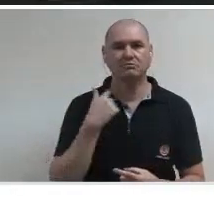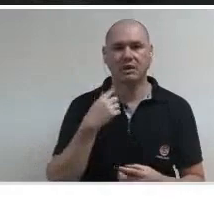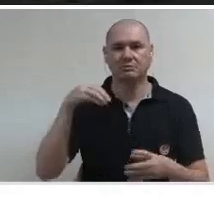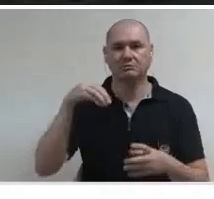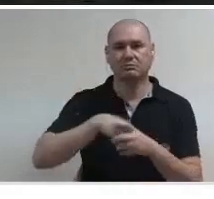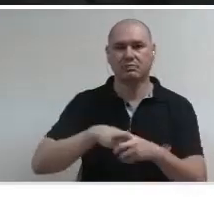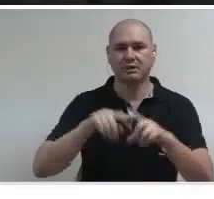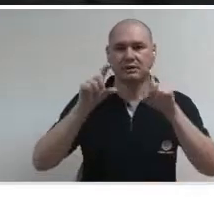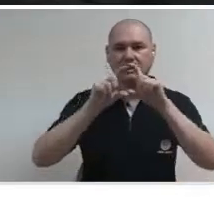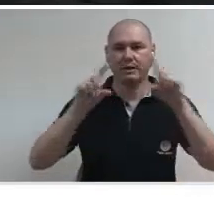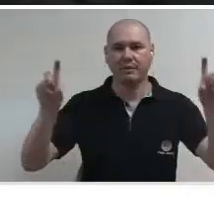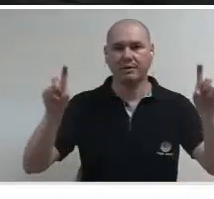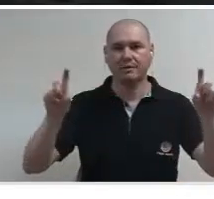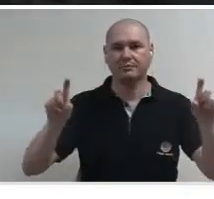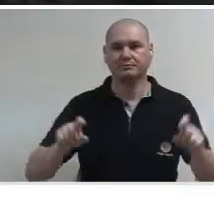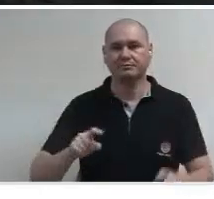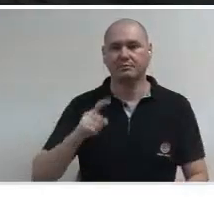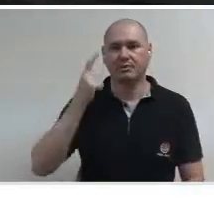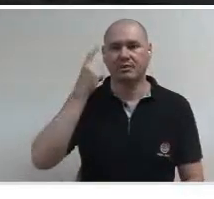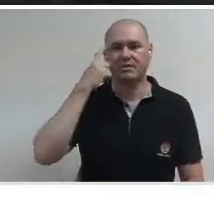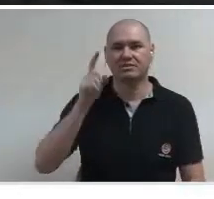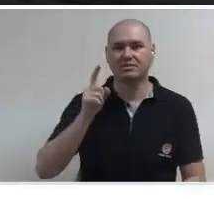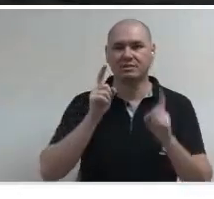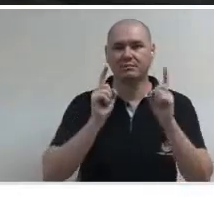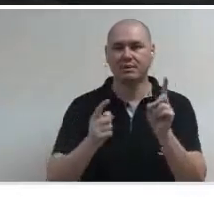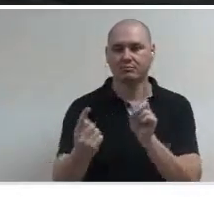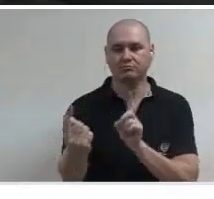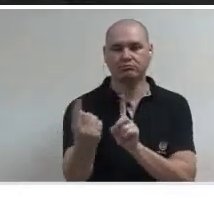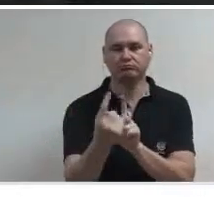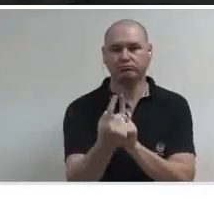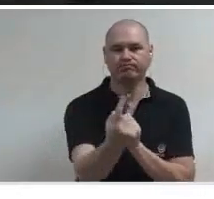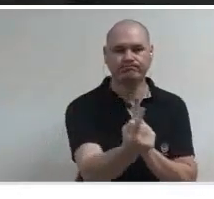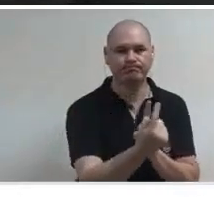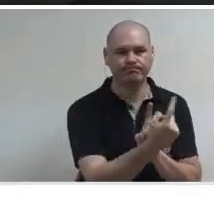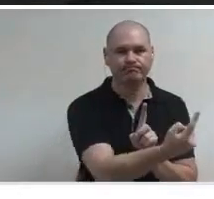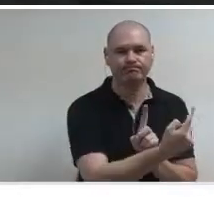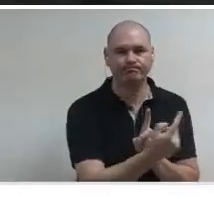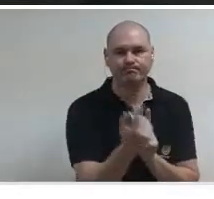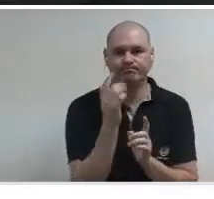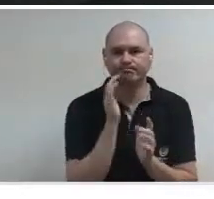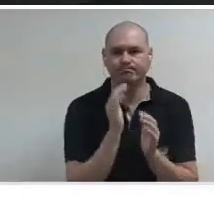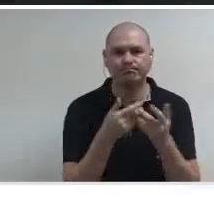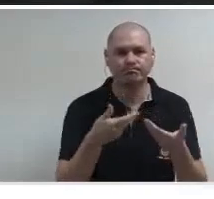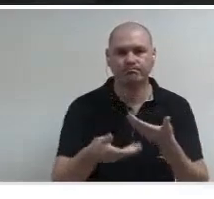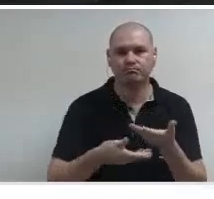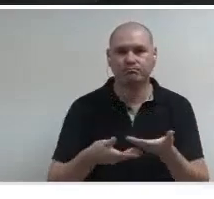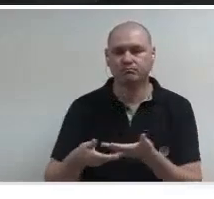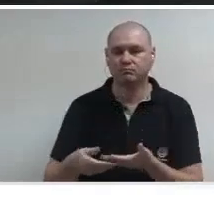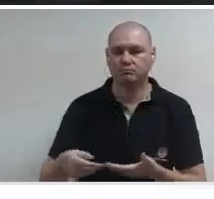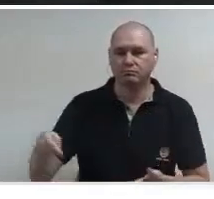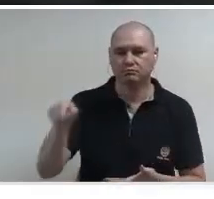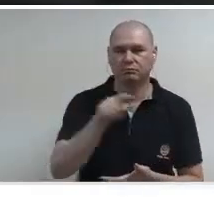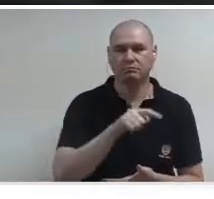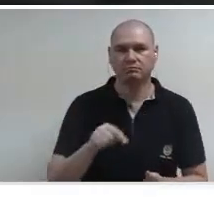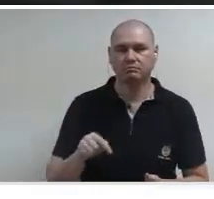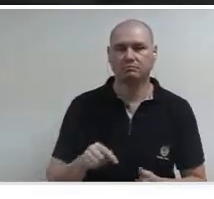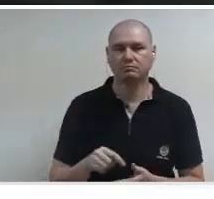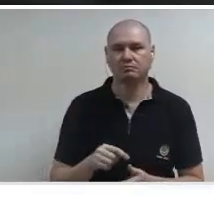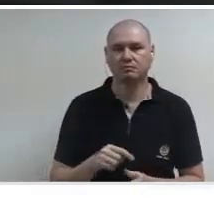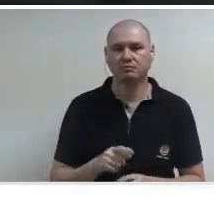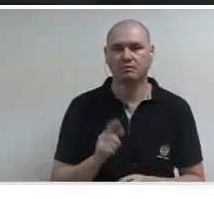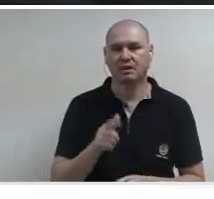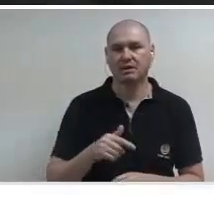a tu reunión magistrado fuera o involucrado con temas coape que tu aguanta enfrentando